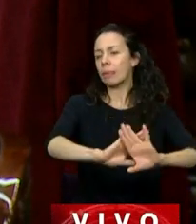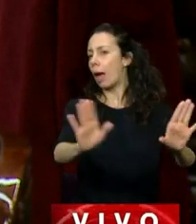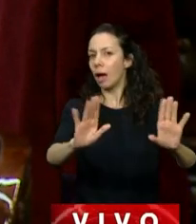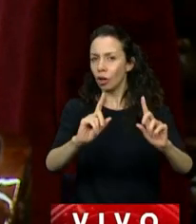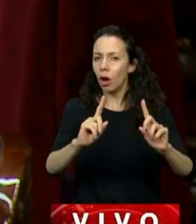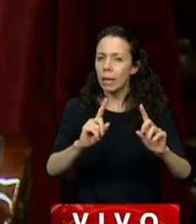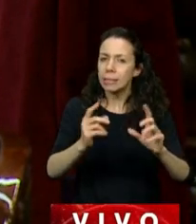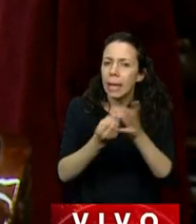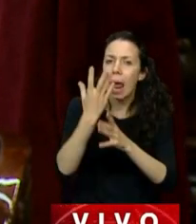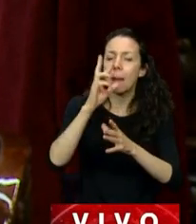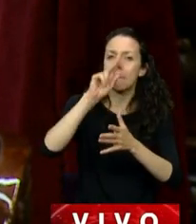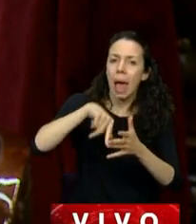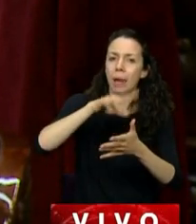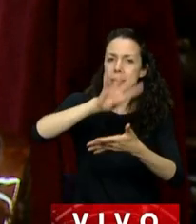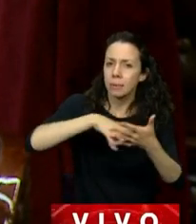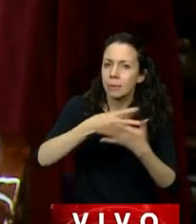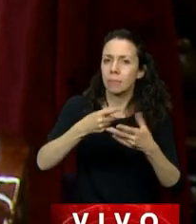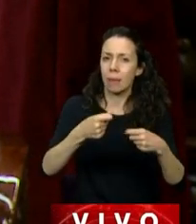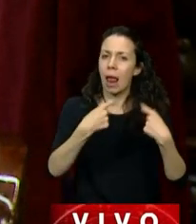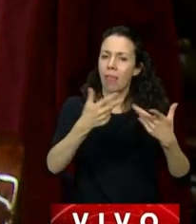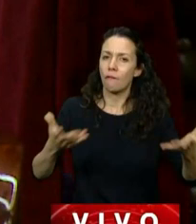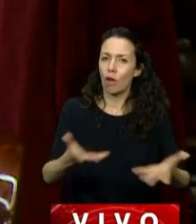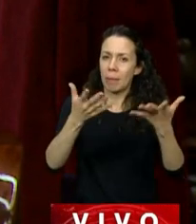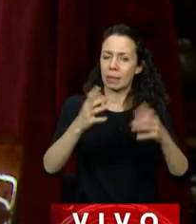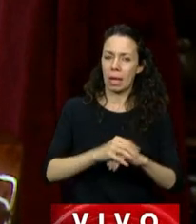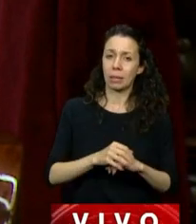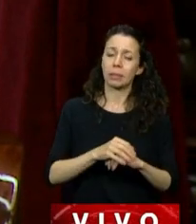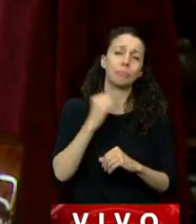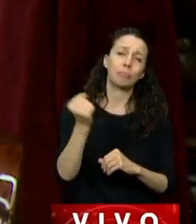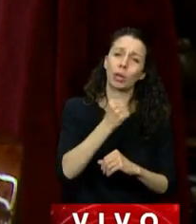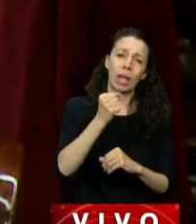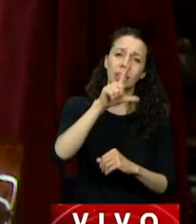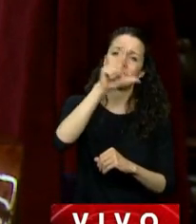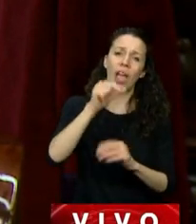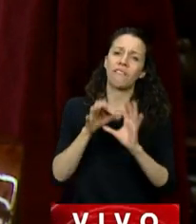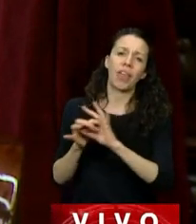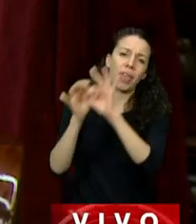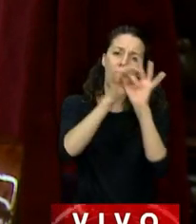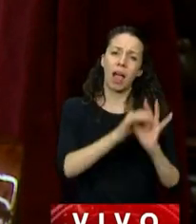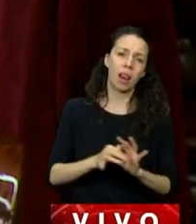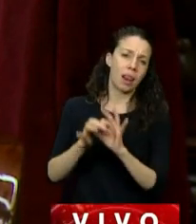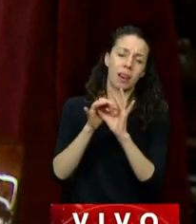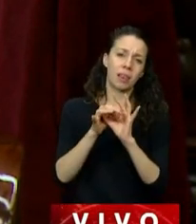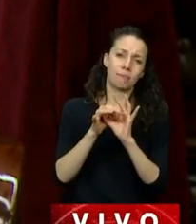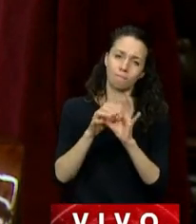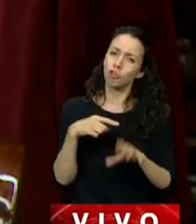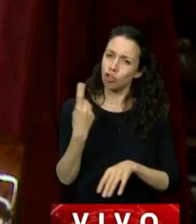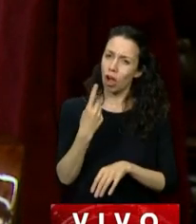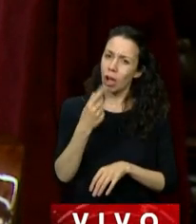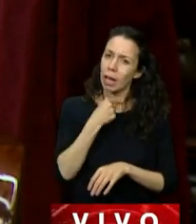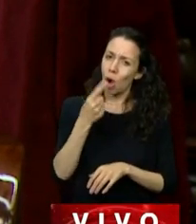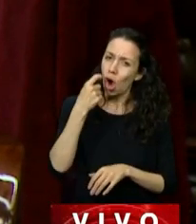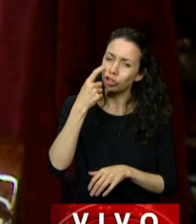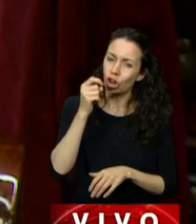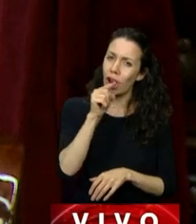decir que el criterio que tenemos que tener es que sea federal. Lo vamos a estar controlando también, señor presidente. No queremos un